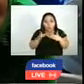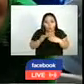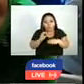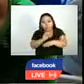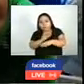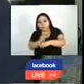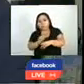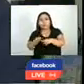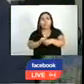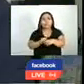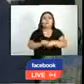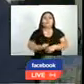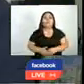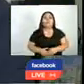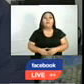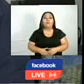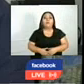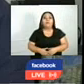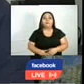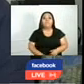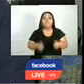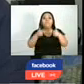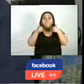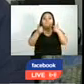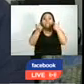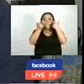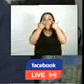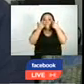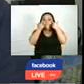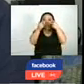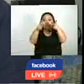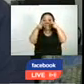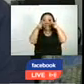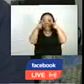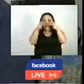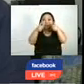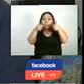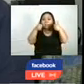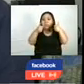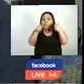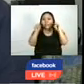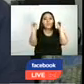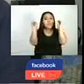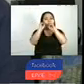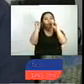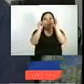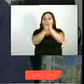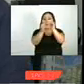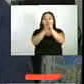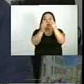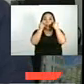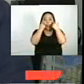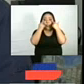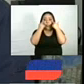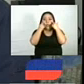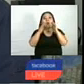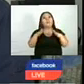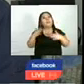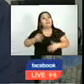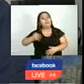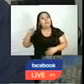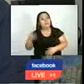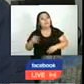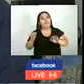de ejercicios. Para un buen desarrollo visual, para que las miopías no aumenten, es necesario que los